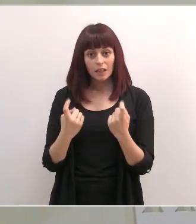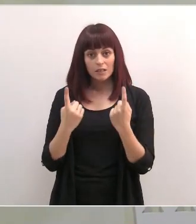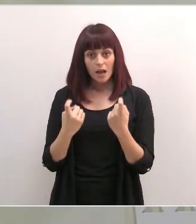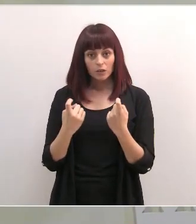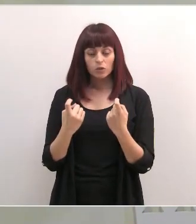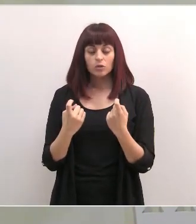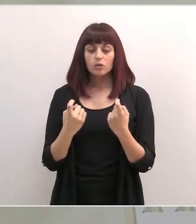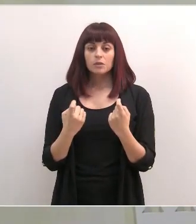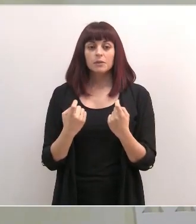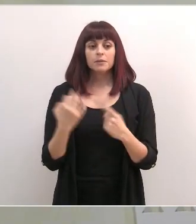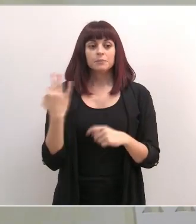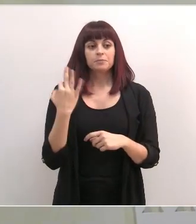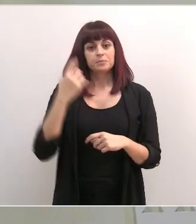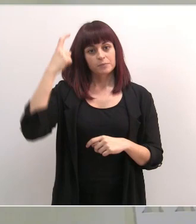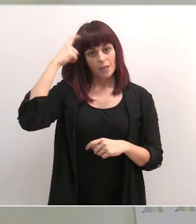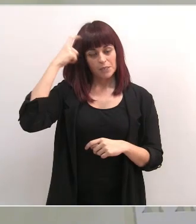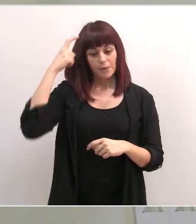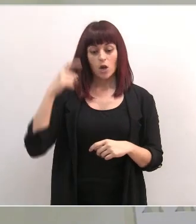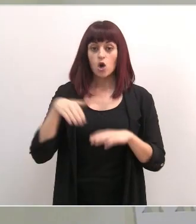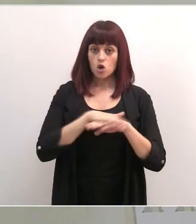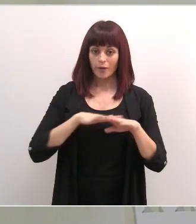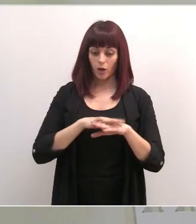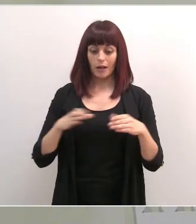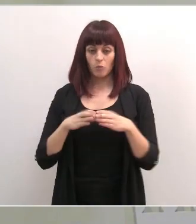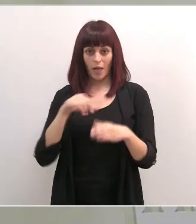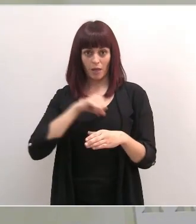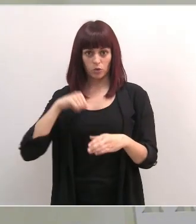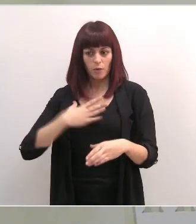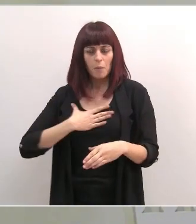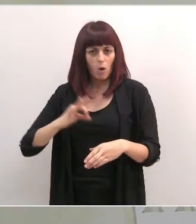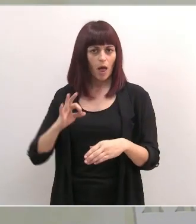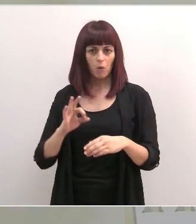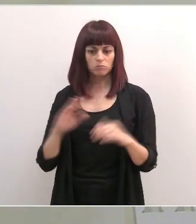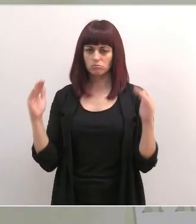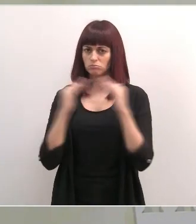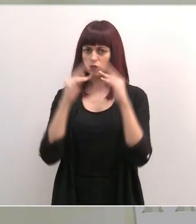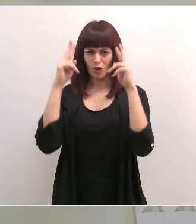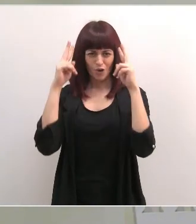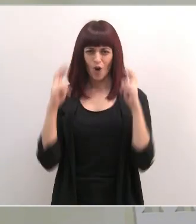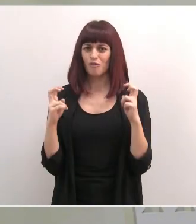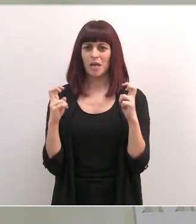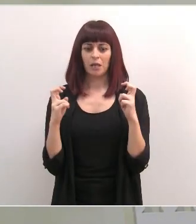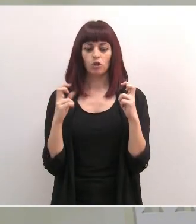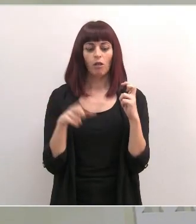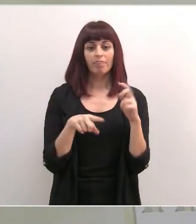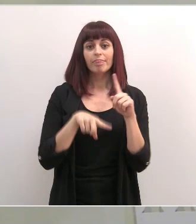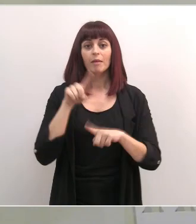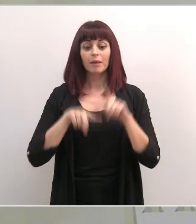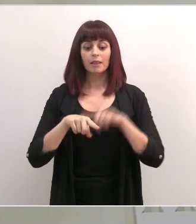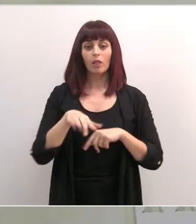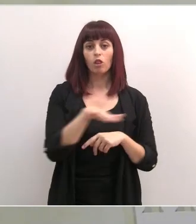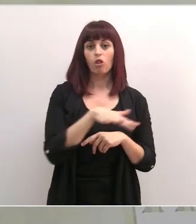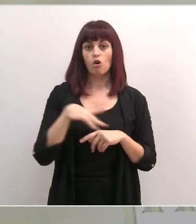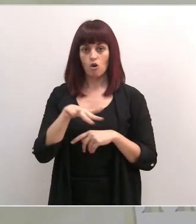que contemple la posibilidad de que los gobiernos de las comunidades autónomas podamos implementar confinamientos domiciliarios selectivos en